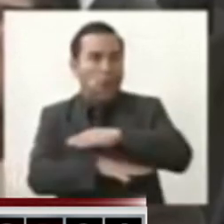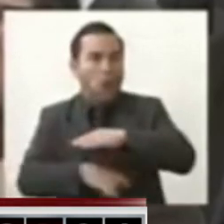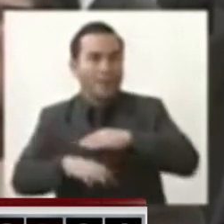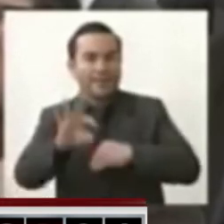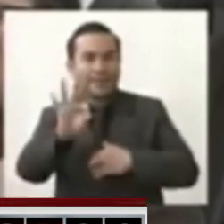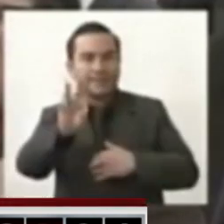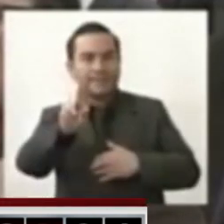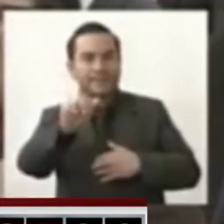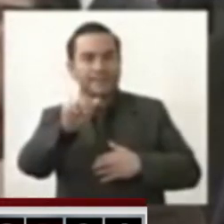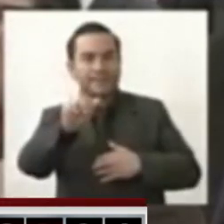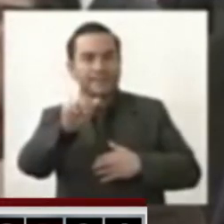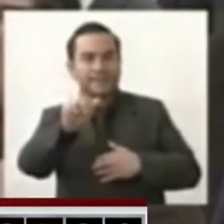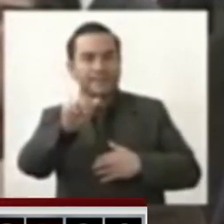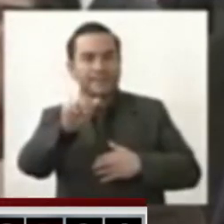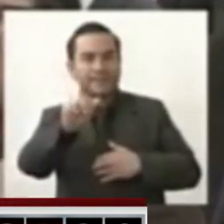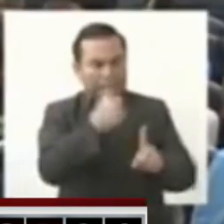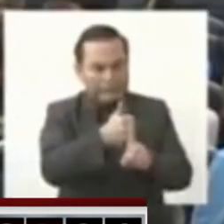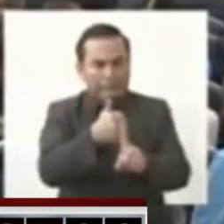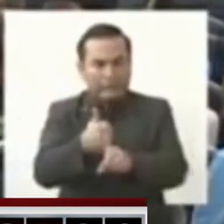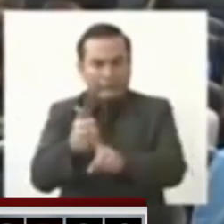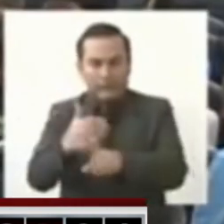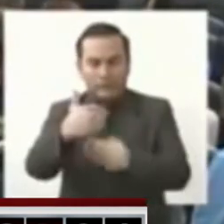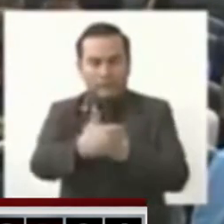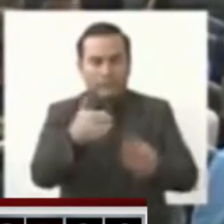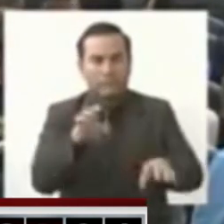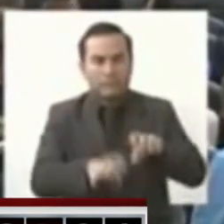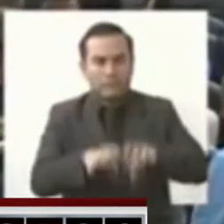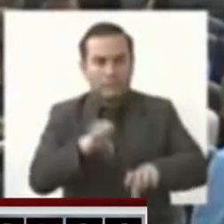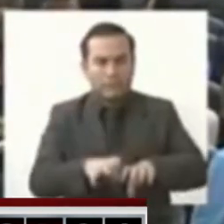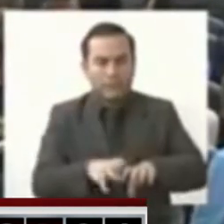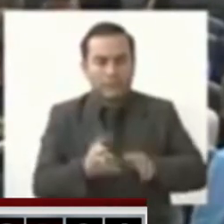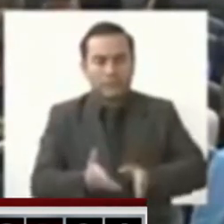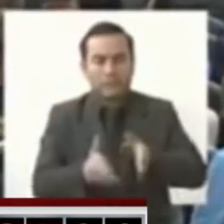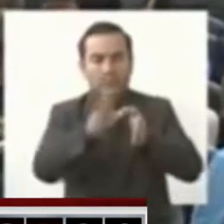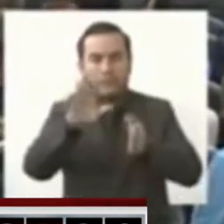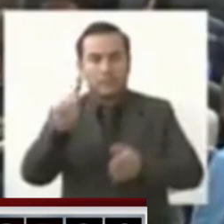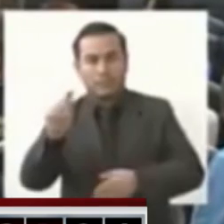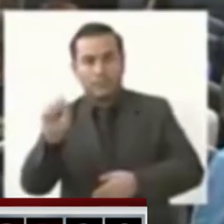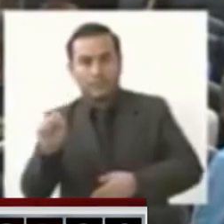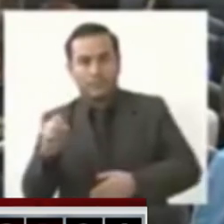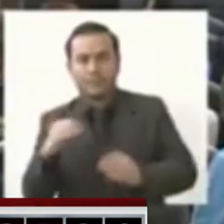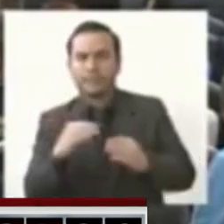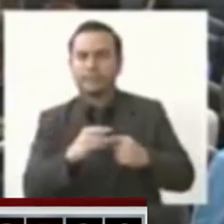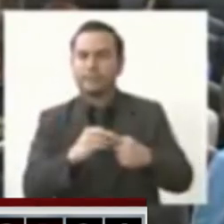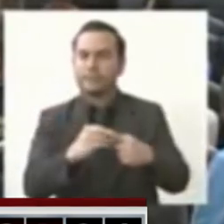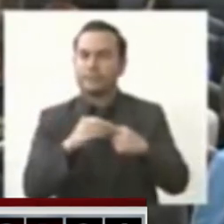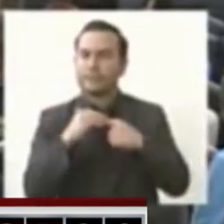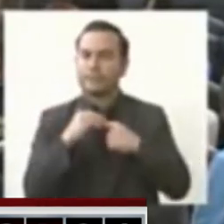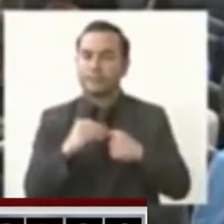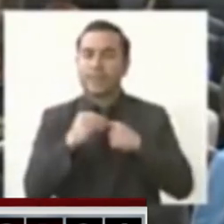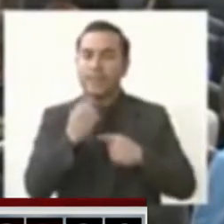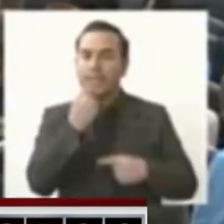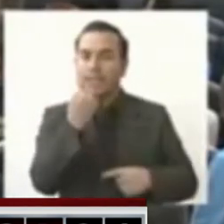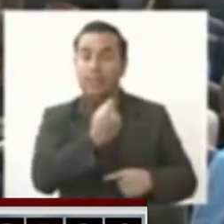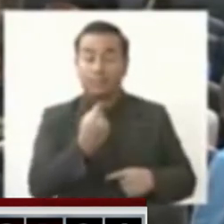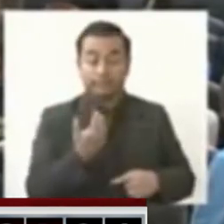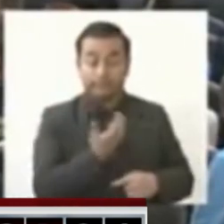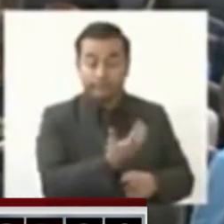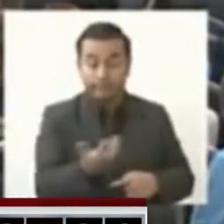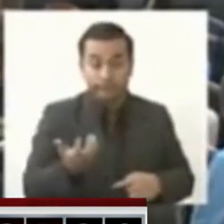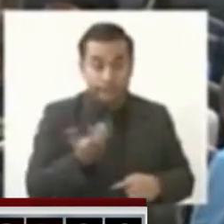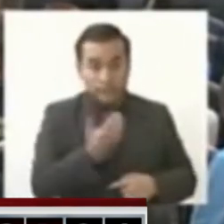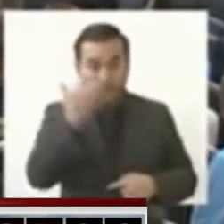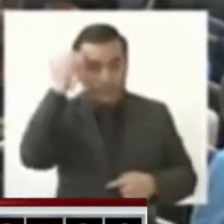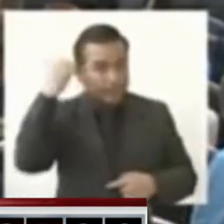agregando adjetivos calificativos a la estructura orgánica del TSE, principalmente a todos aquellos y